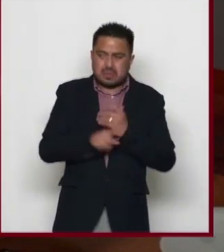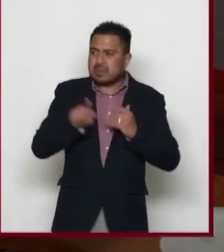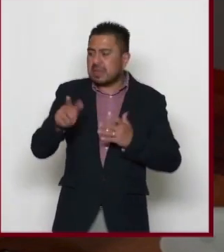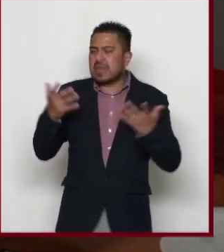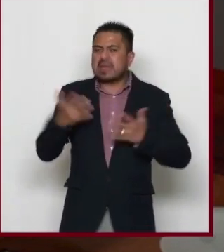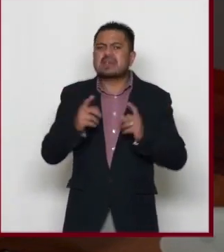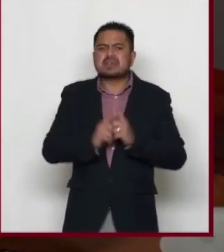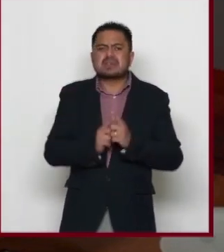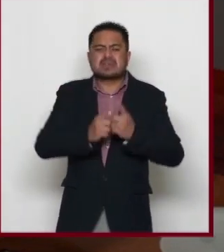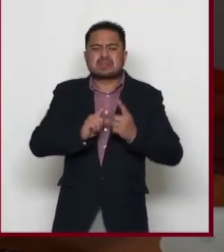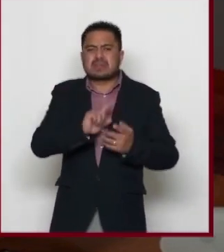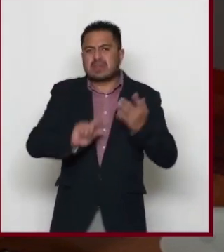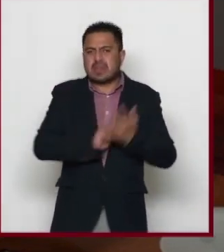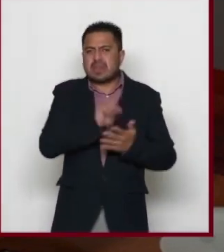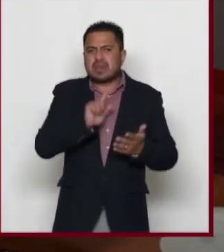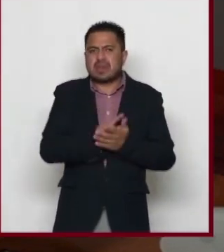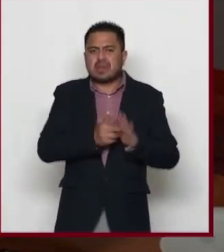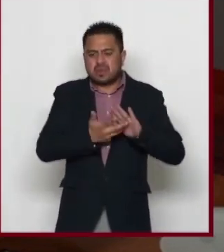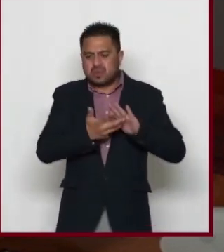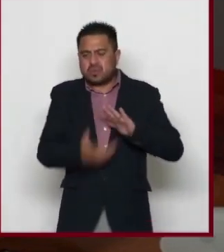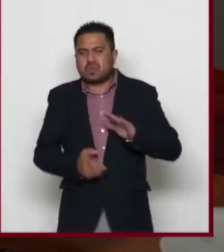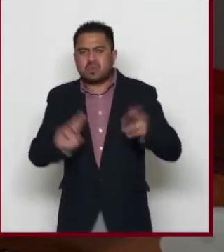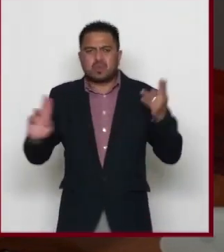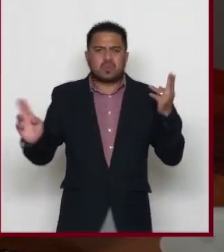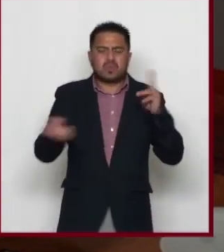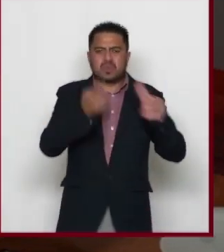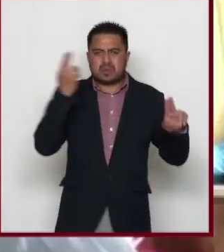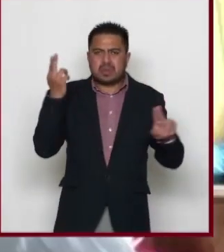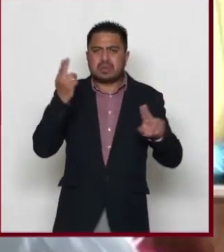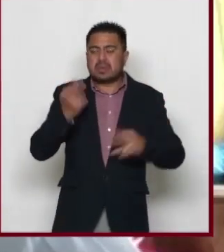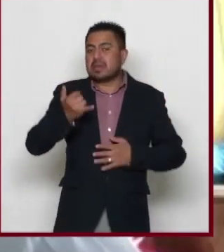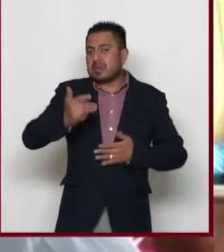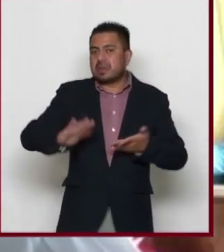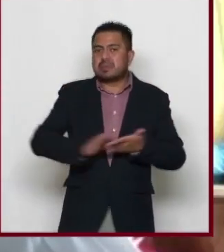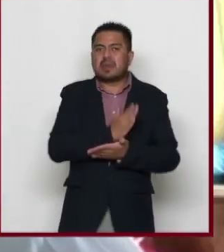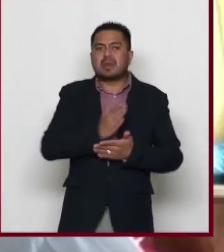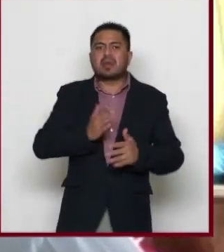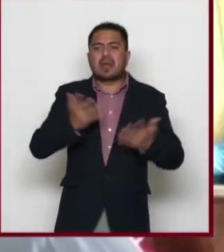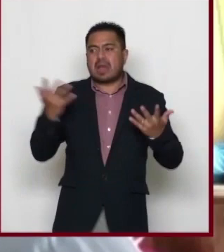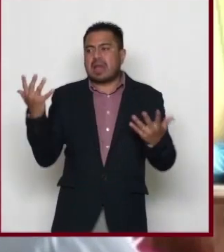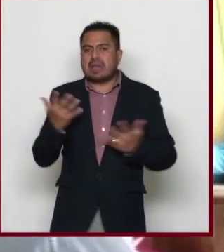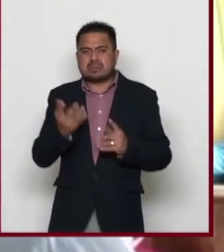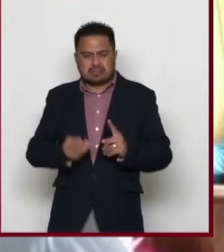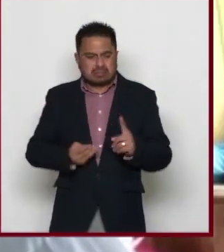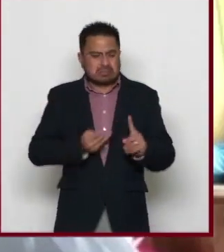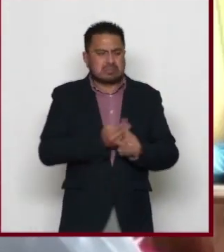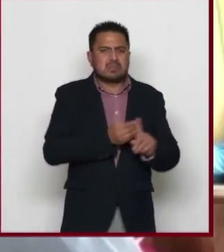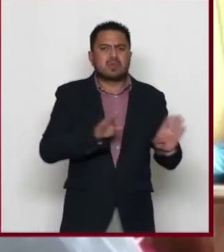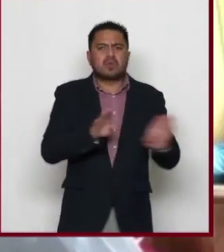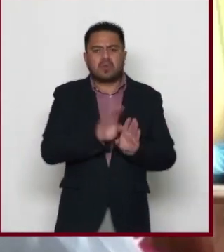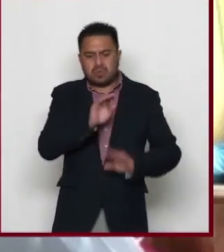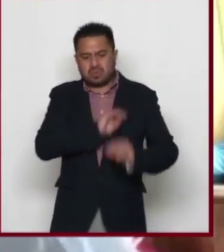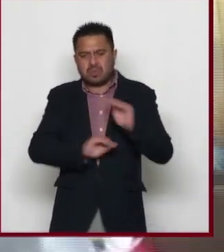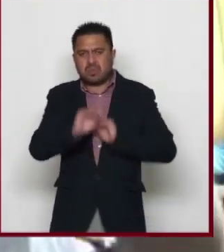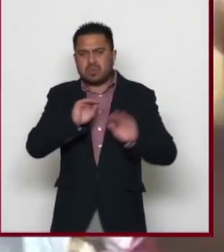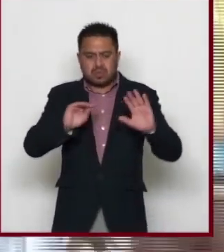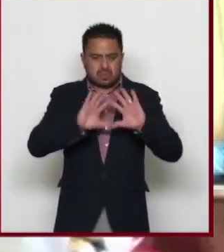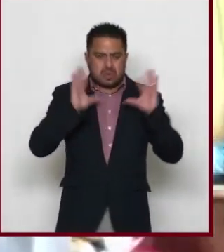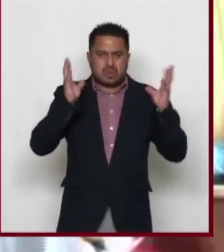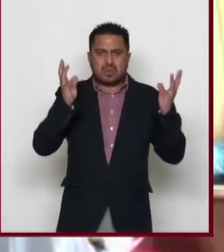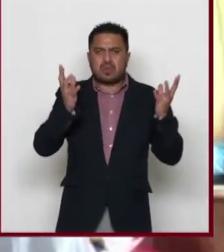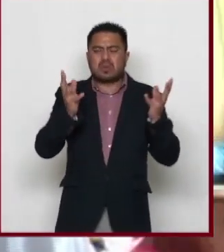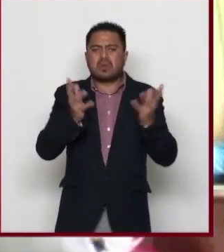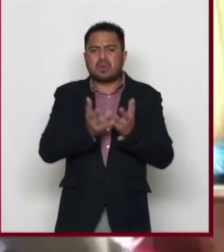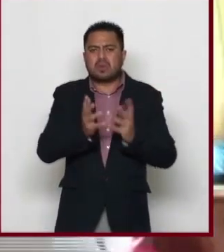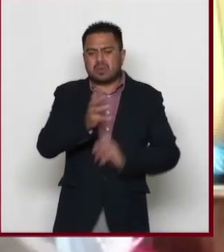día a día? Una de las cosas que hizo Newton fue desarrollar la ley de la gravedad universal y la